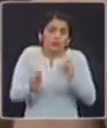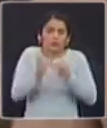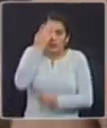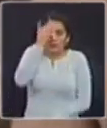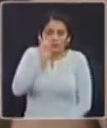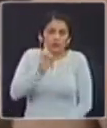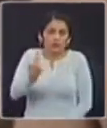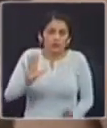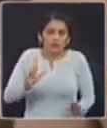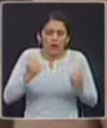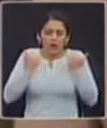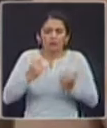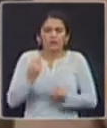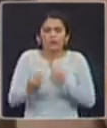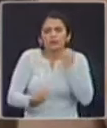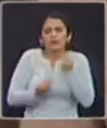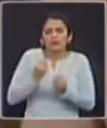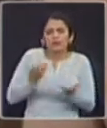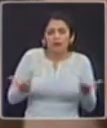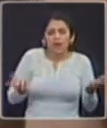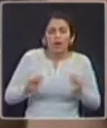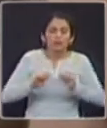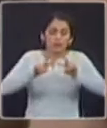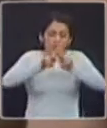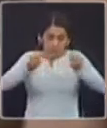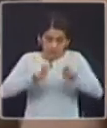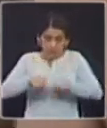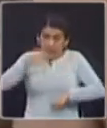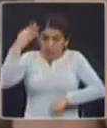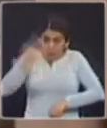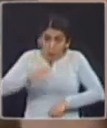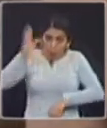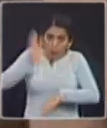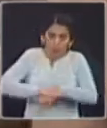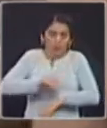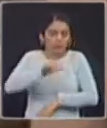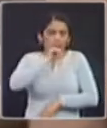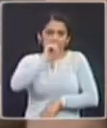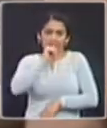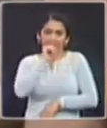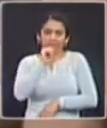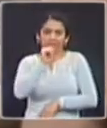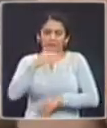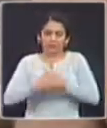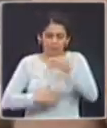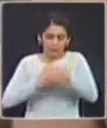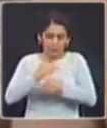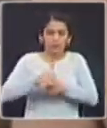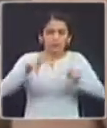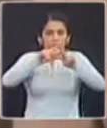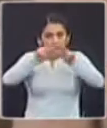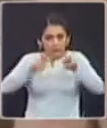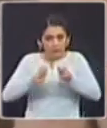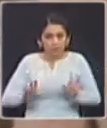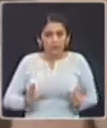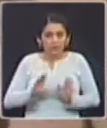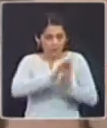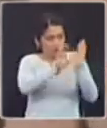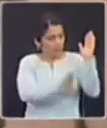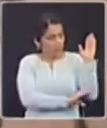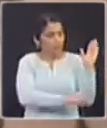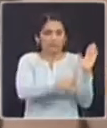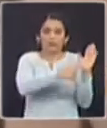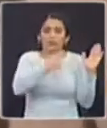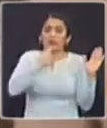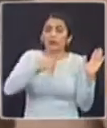es una investigación y que no ha sido declarado culpable. La Constitución de la República señala que hay un principio, que es el principio